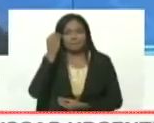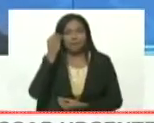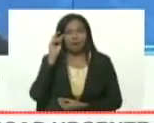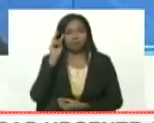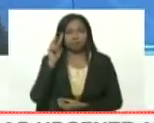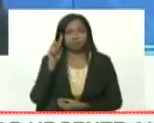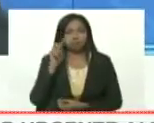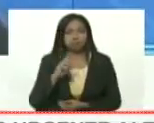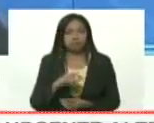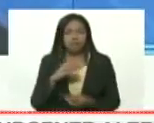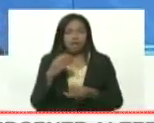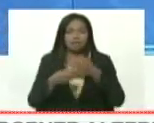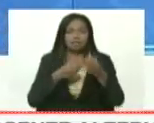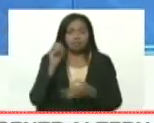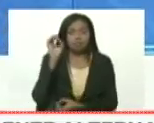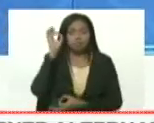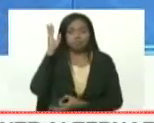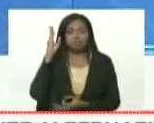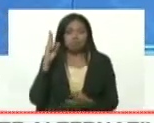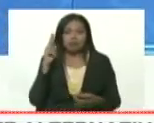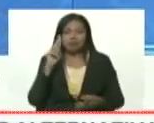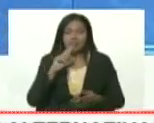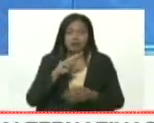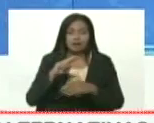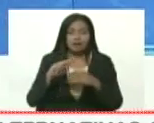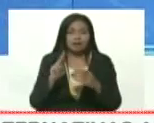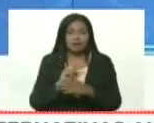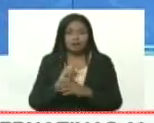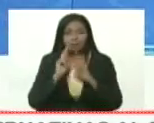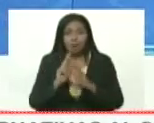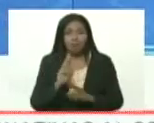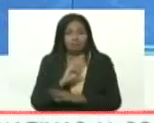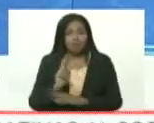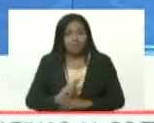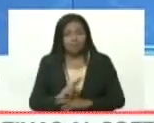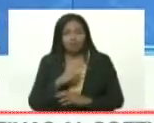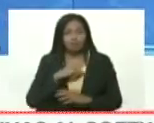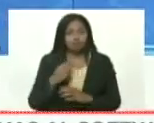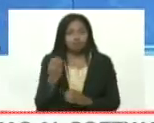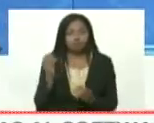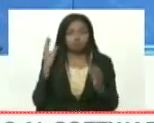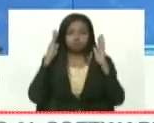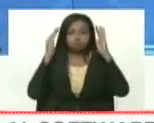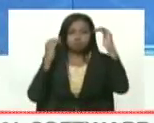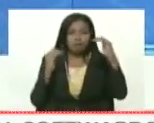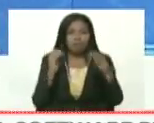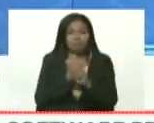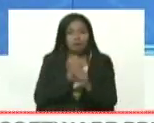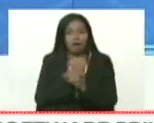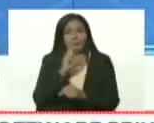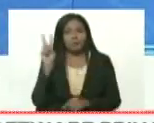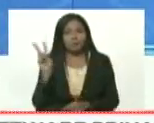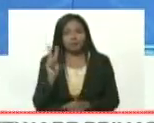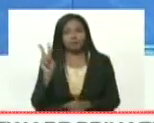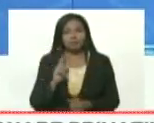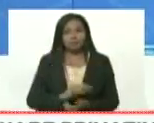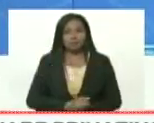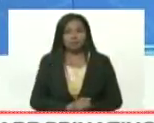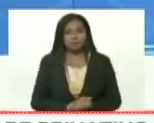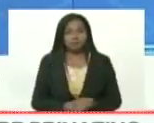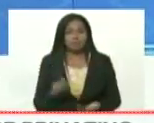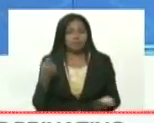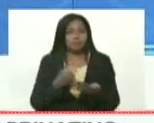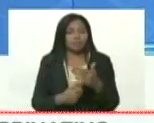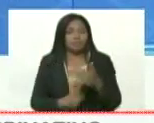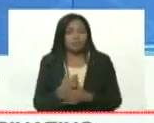Pensando, creando, resolviendo. Nosotros estamos concentrados en trabajar por Venezuela, en